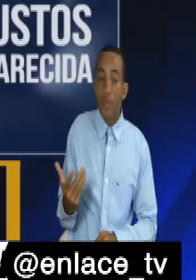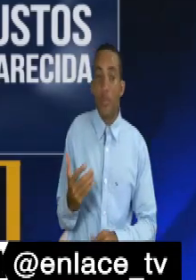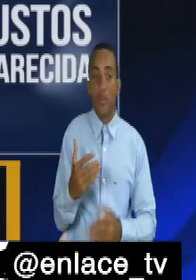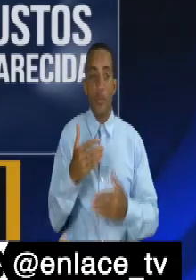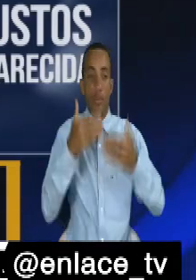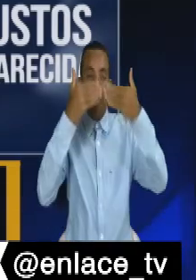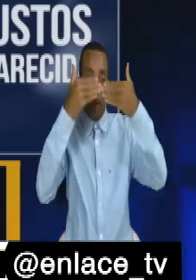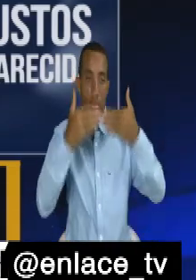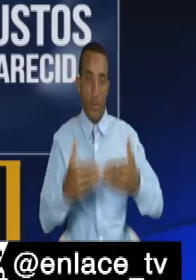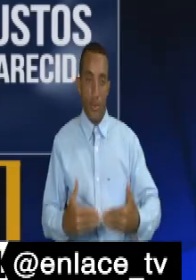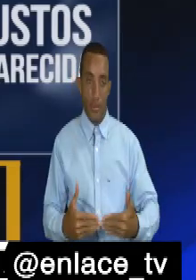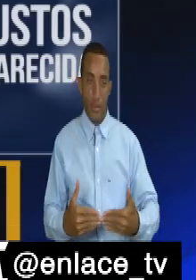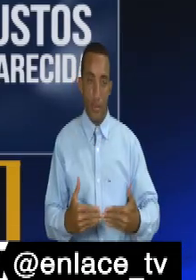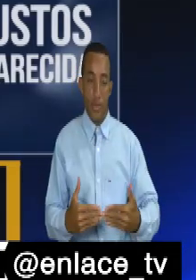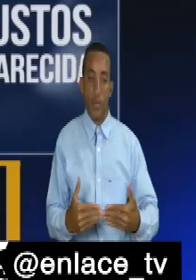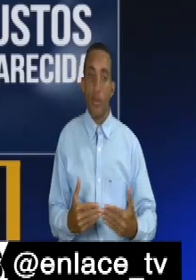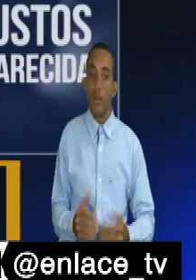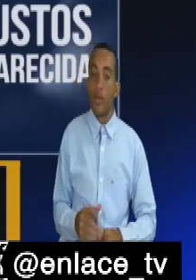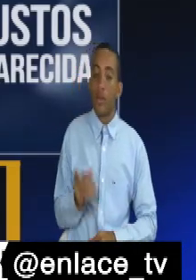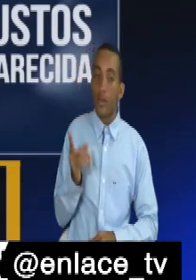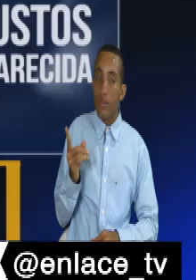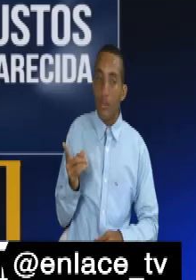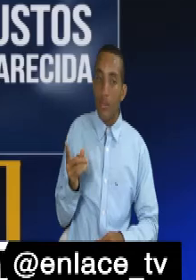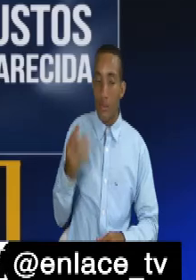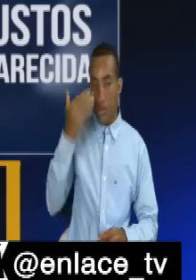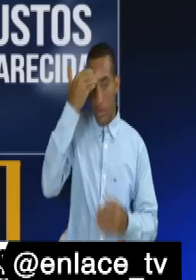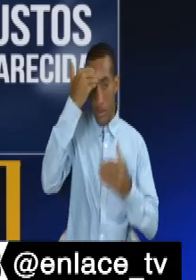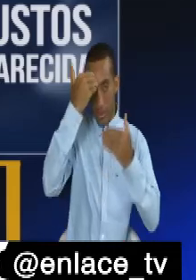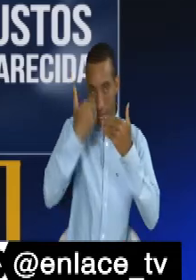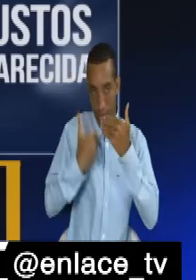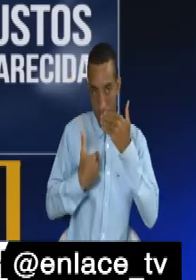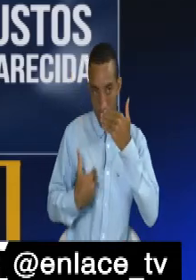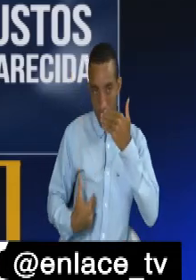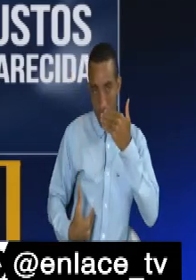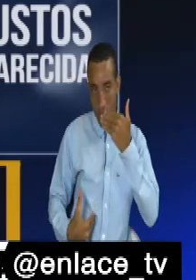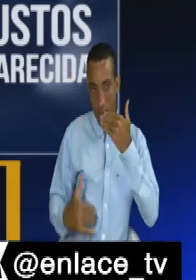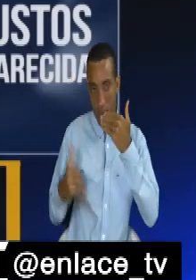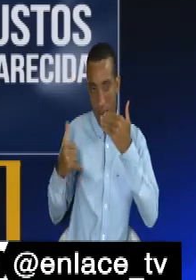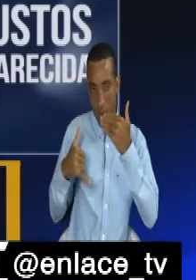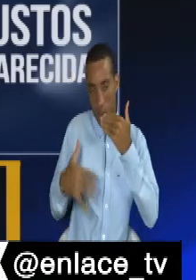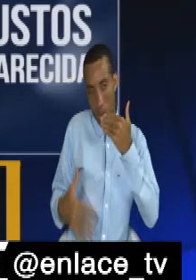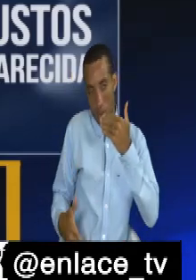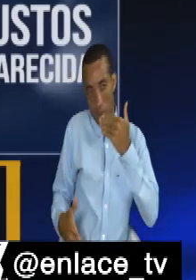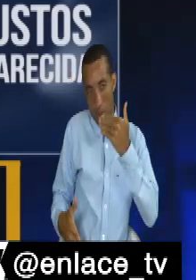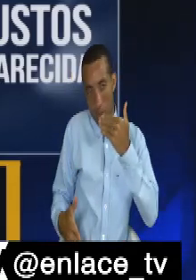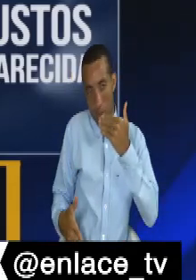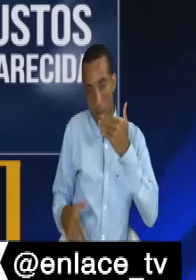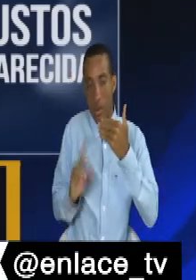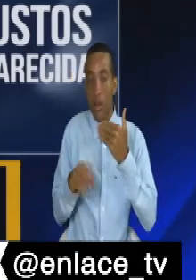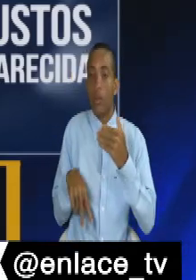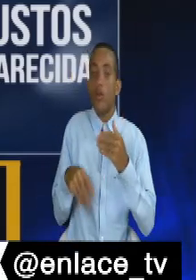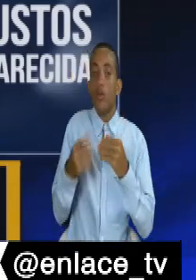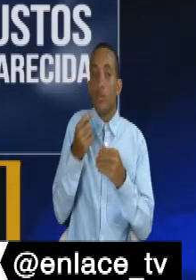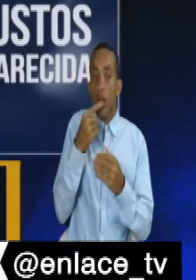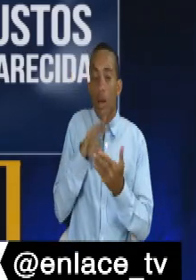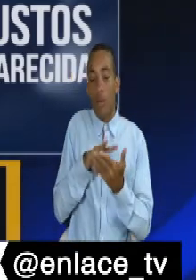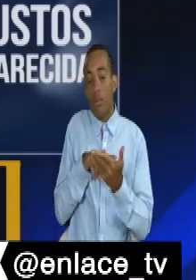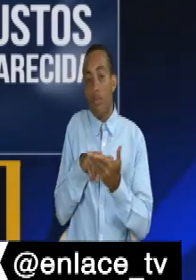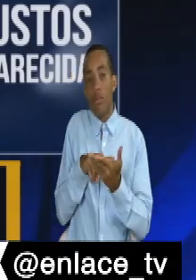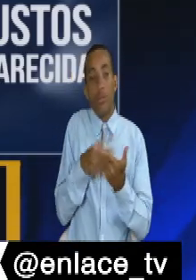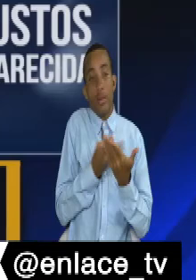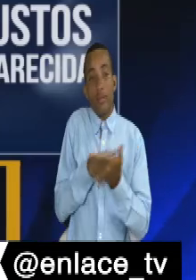discapacidad, ella tiene paralizado medio cuerpo, lo otro que ella está tomando medicamentos porque sufre ataques epilépticos.